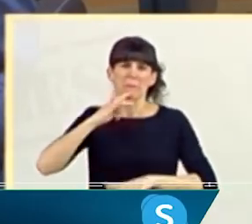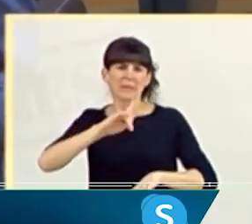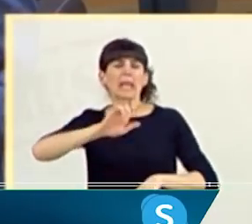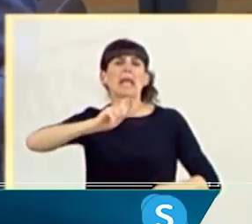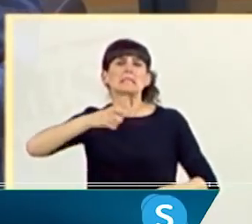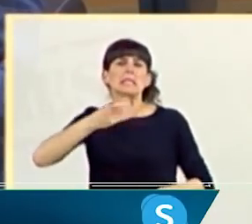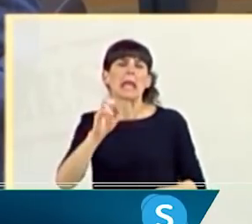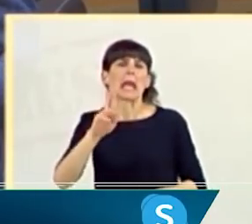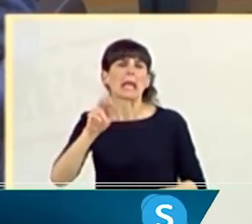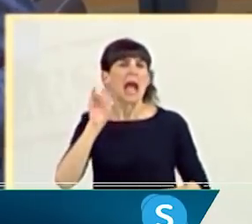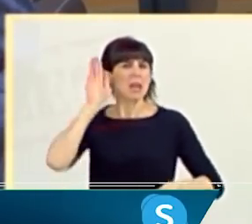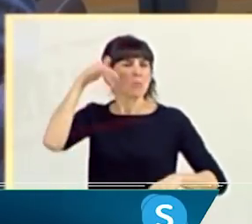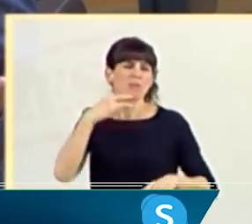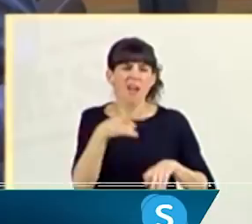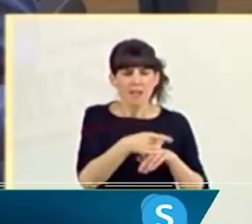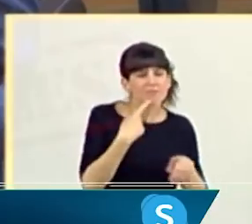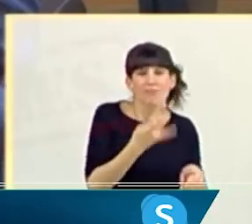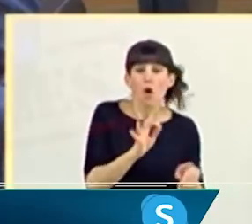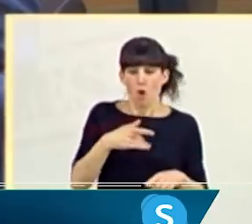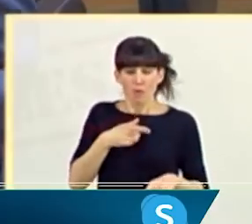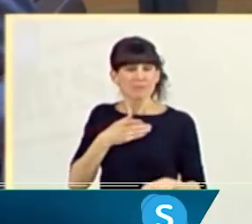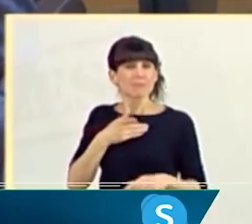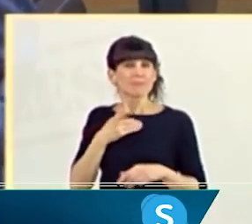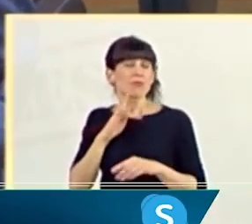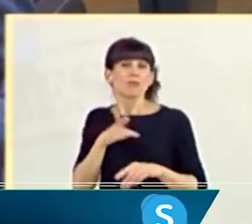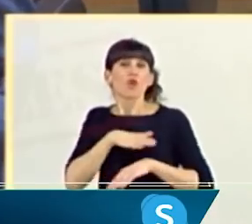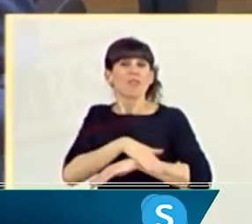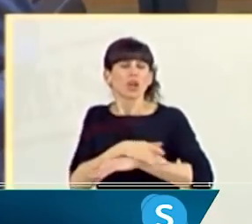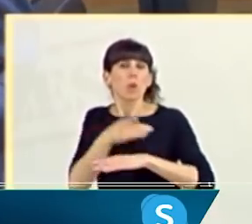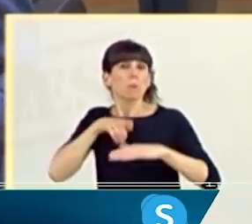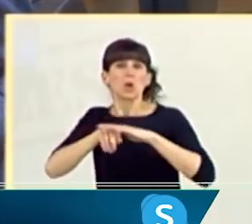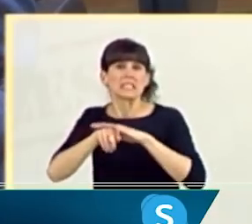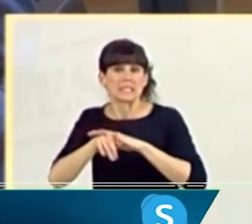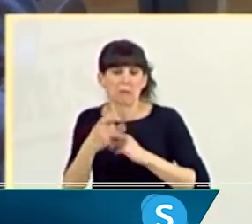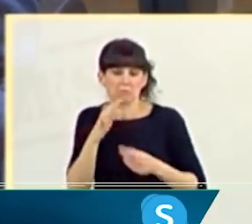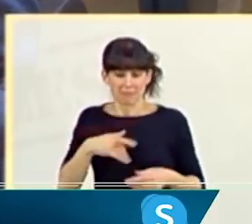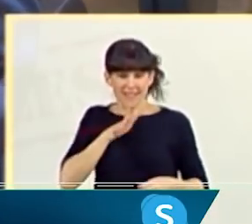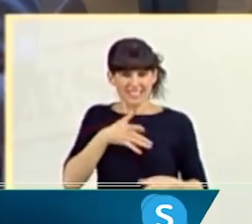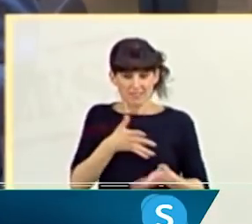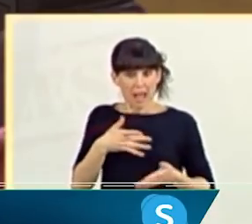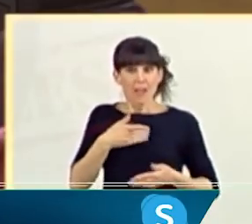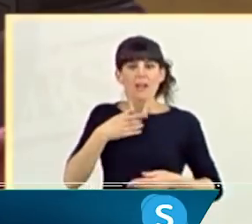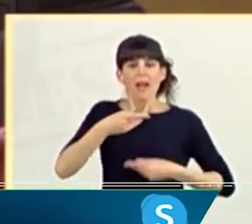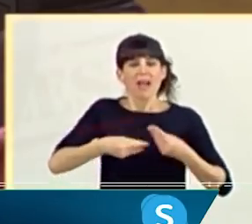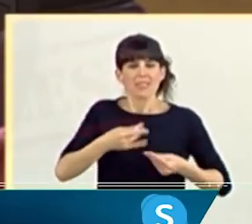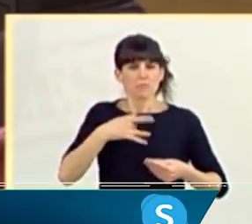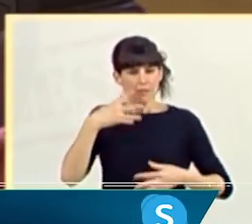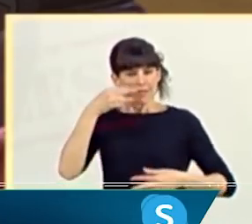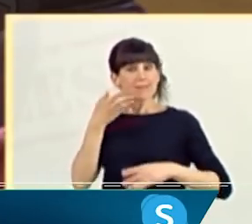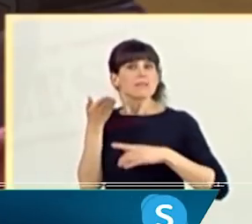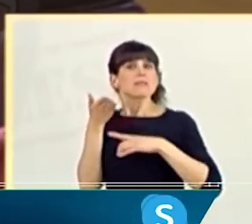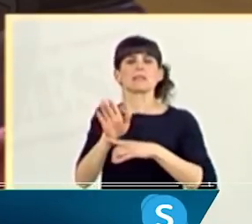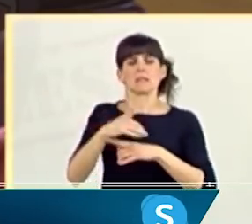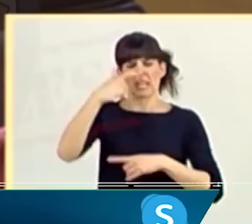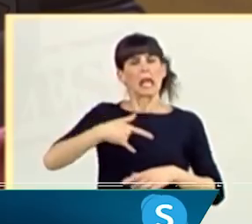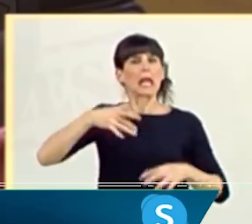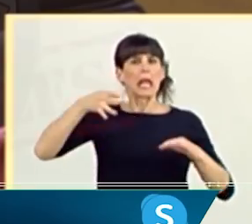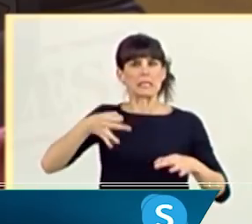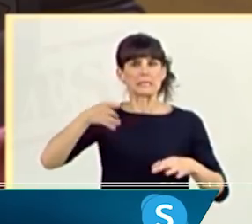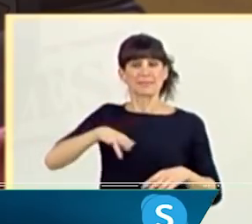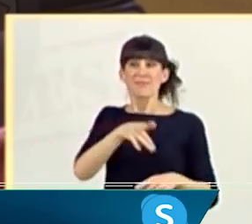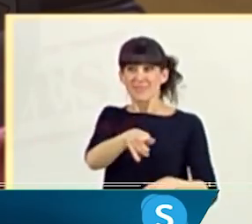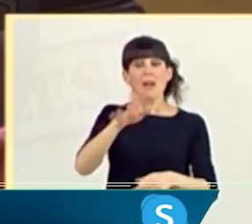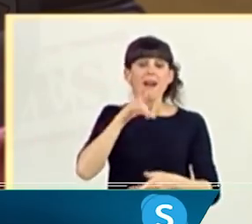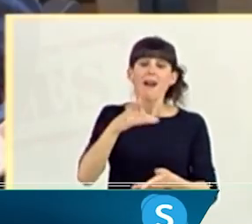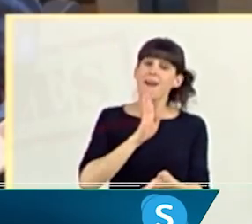de intereses que tienen. Es, por tanto, preocupante, sin duda, que tengamos esos sondeos.